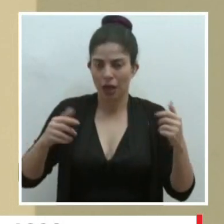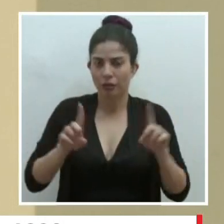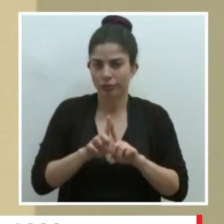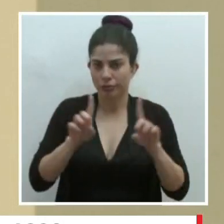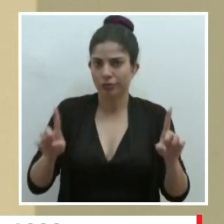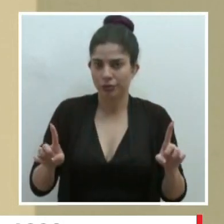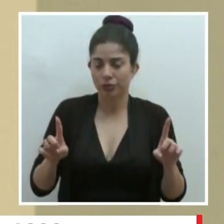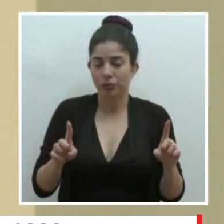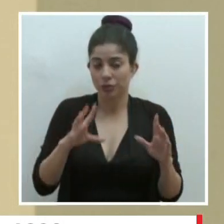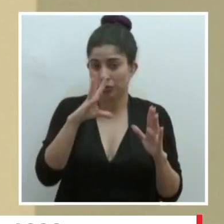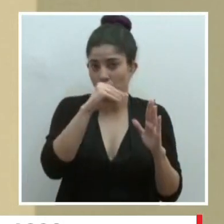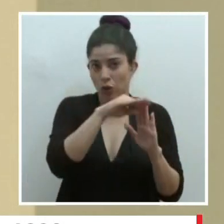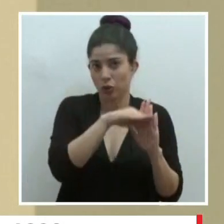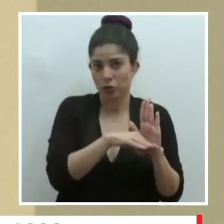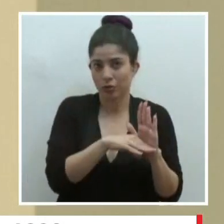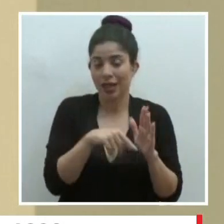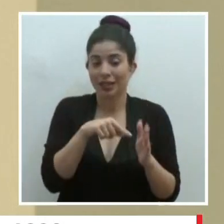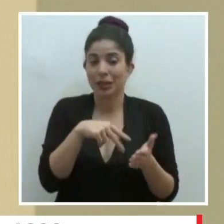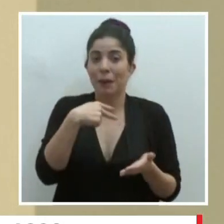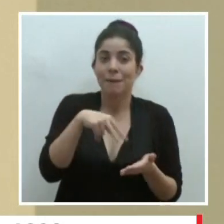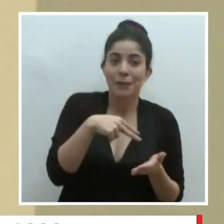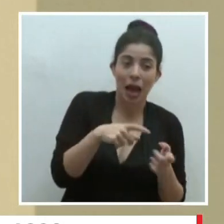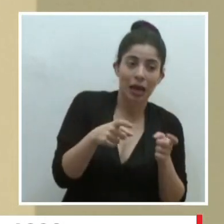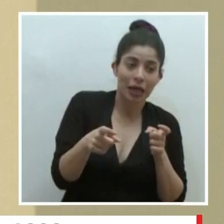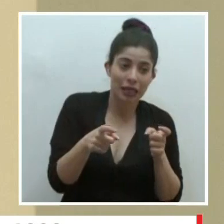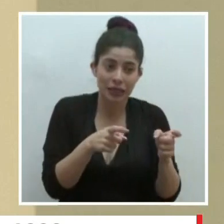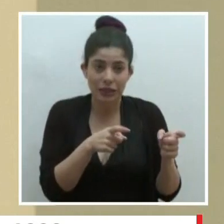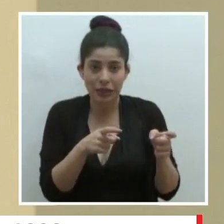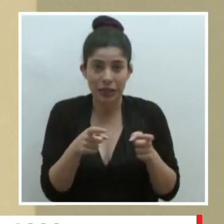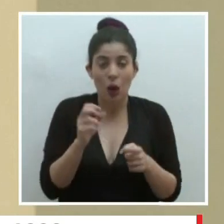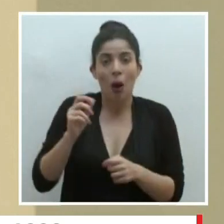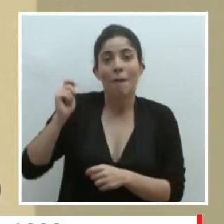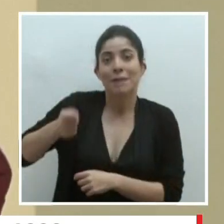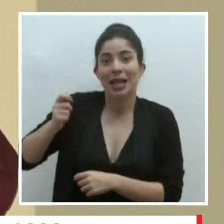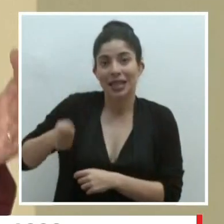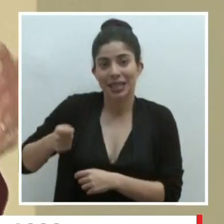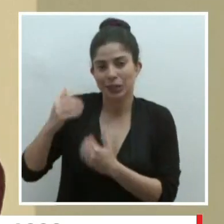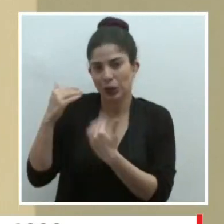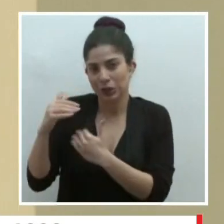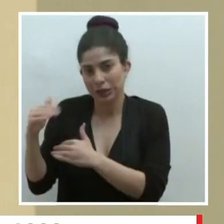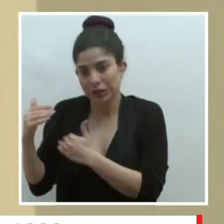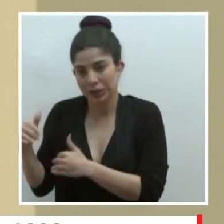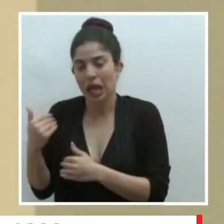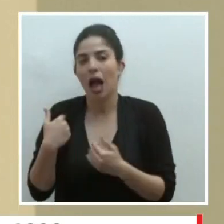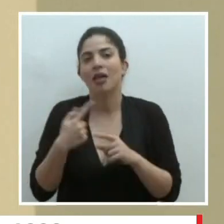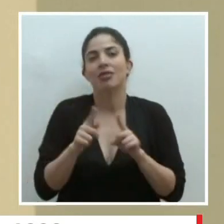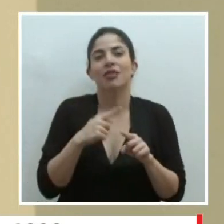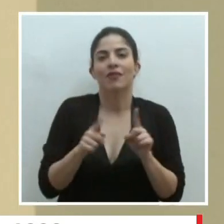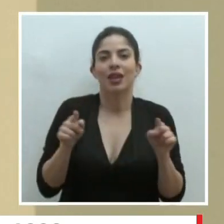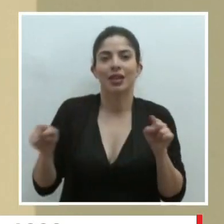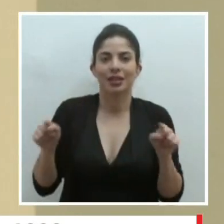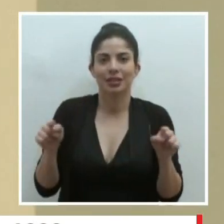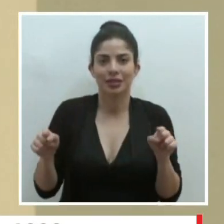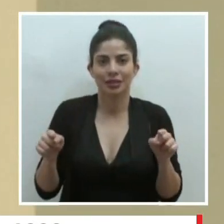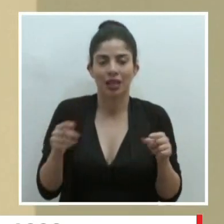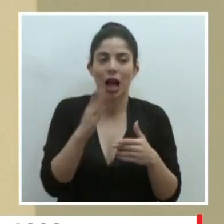este baile y en este martillo hay diferencias entre los diferentes